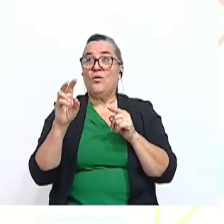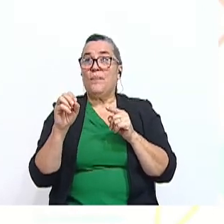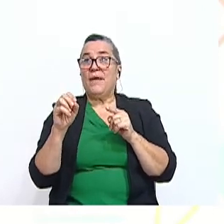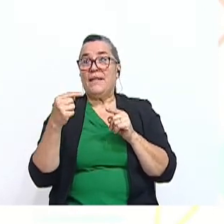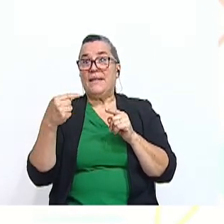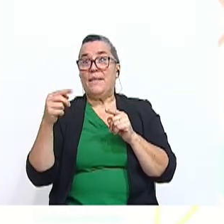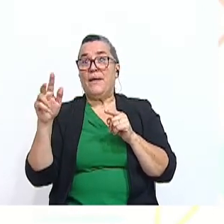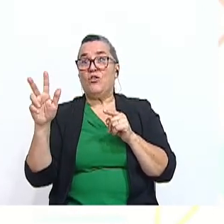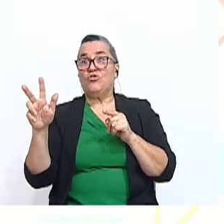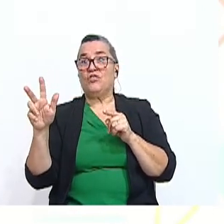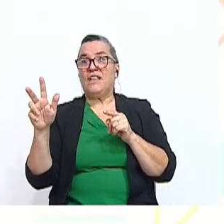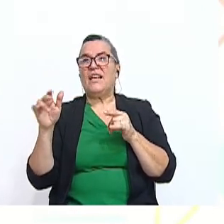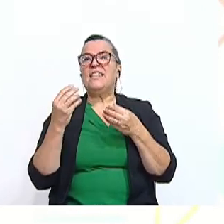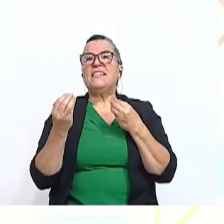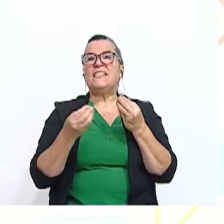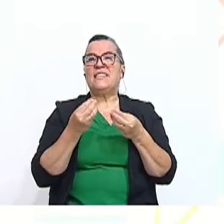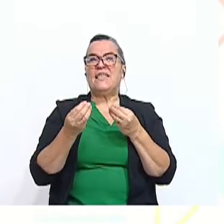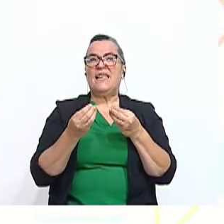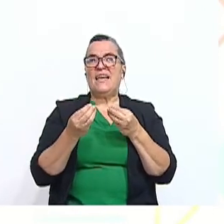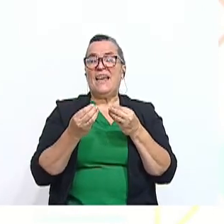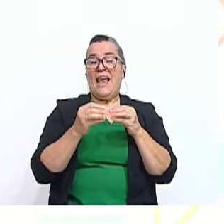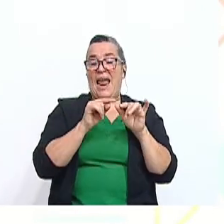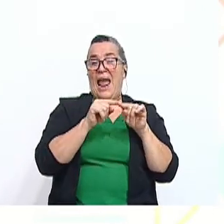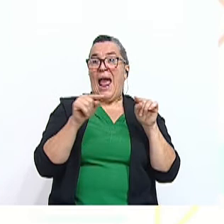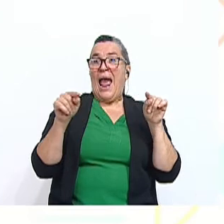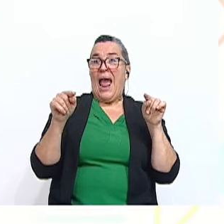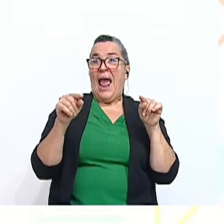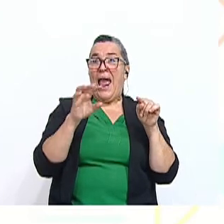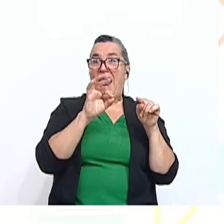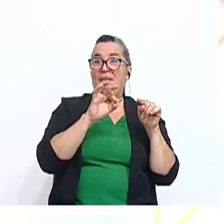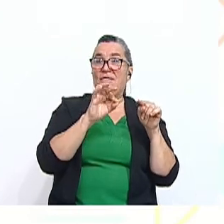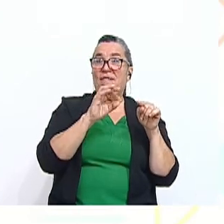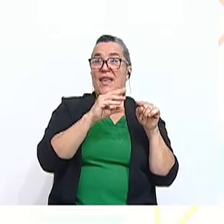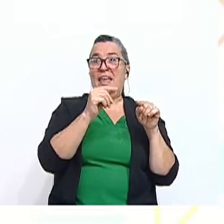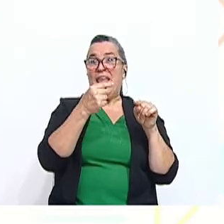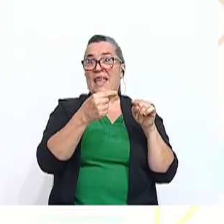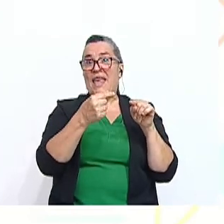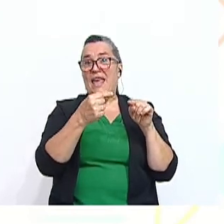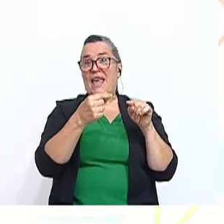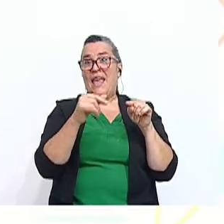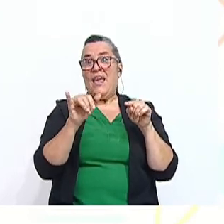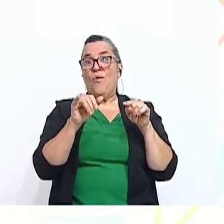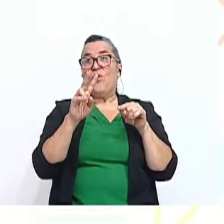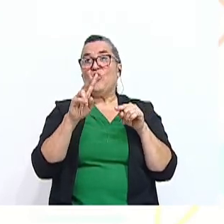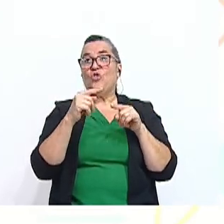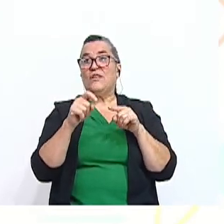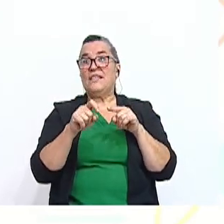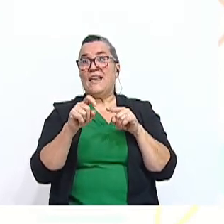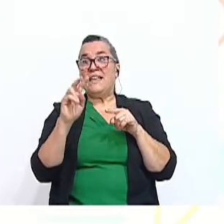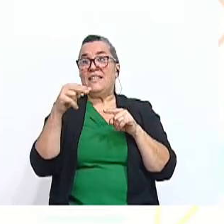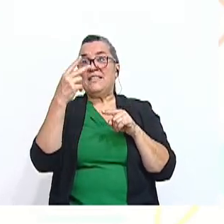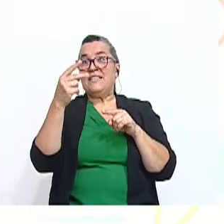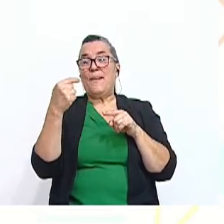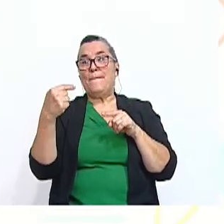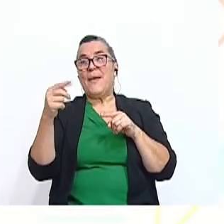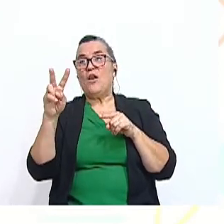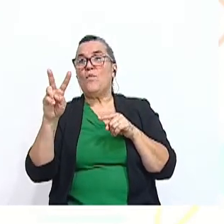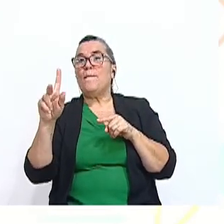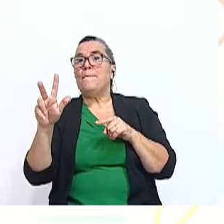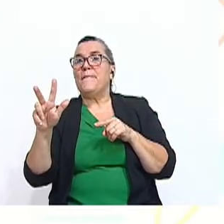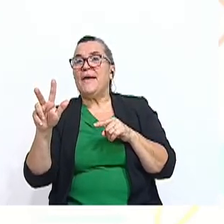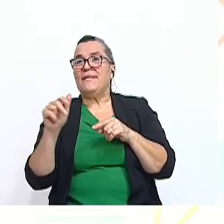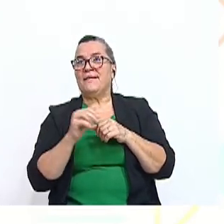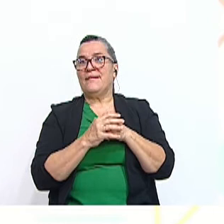3 y obtenemos que la composición de f y g de x es igual a 2x al cuadrado